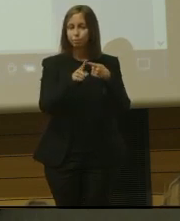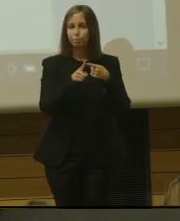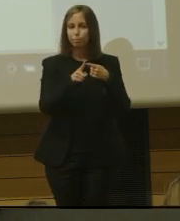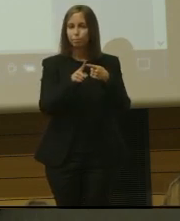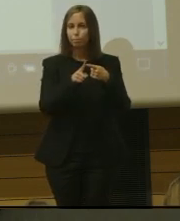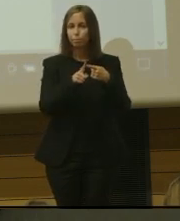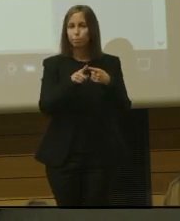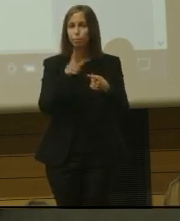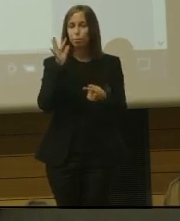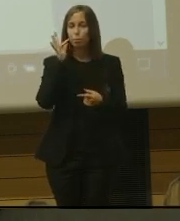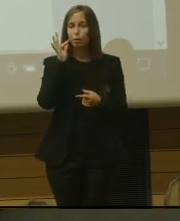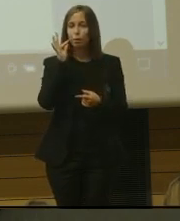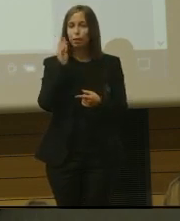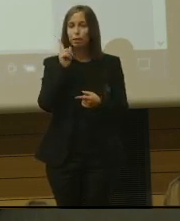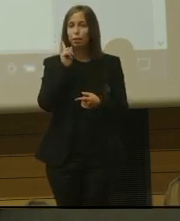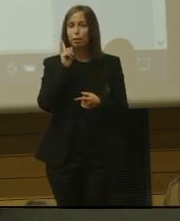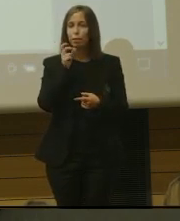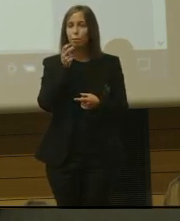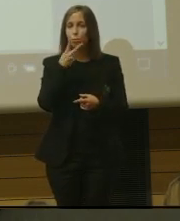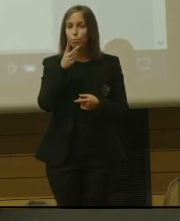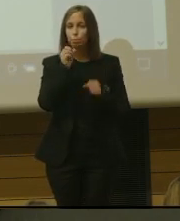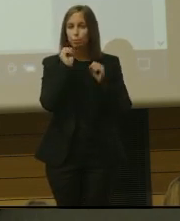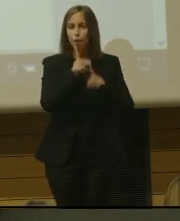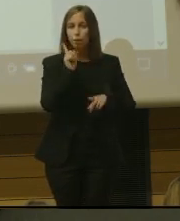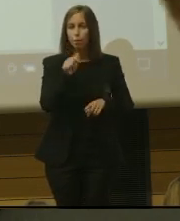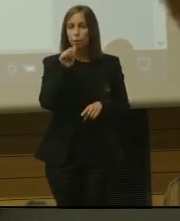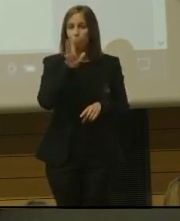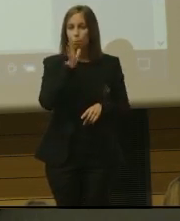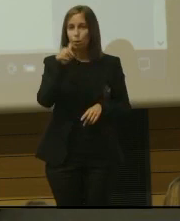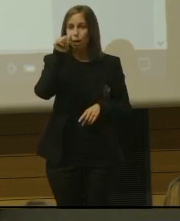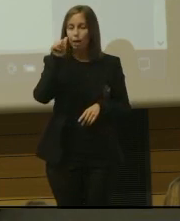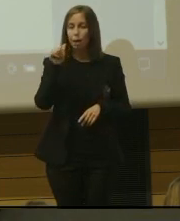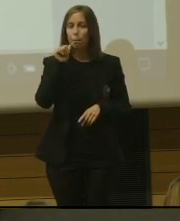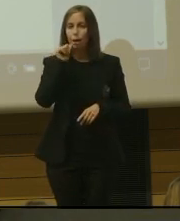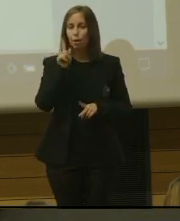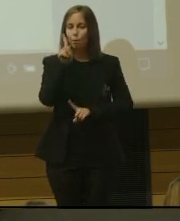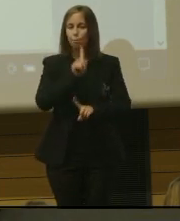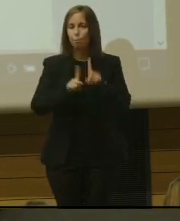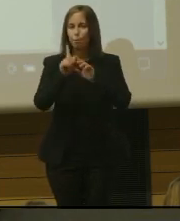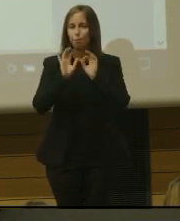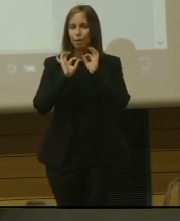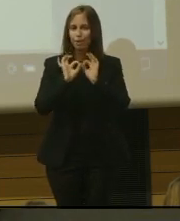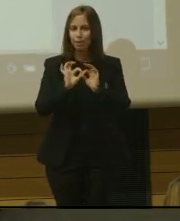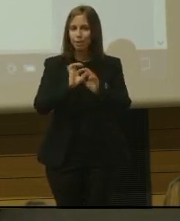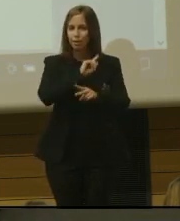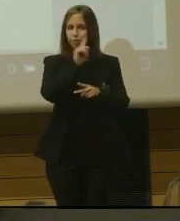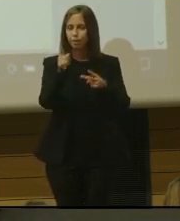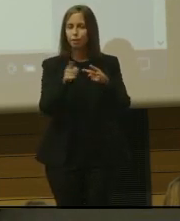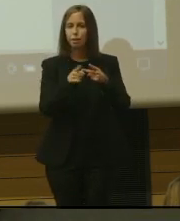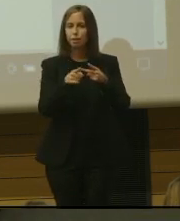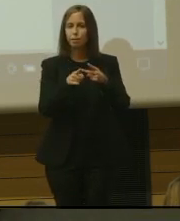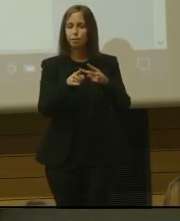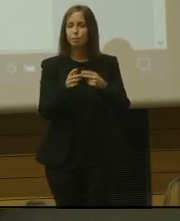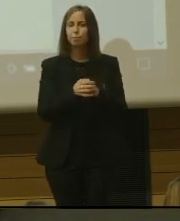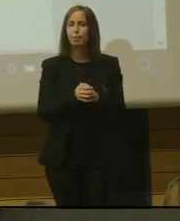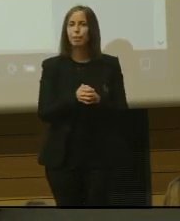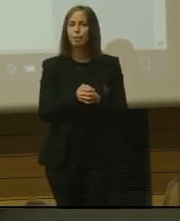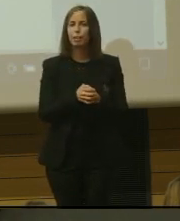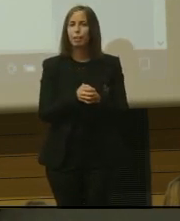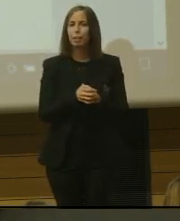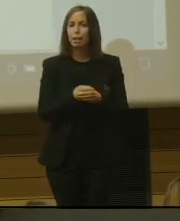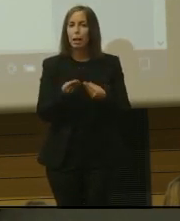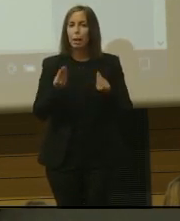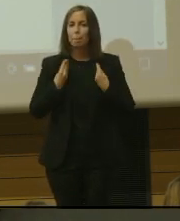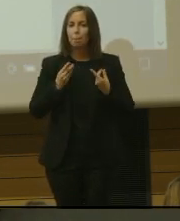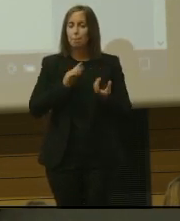ellas dejan de fumar solamente porque están embarazadas. Este es uno de los principales problemas que nos encontramos. Y lo segundo, el cambio vital